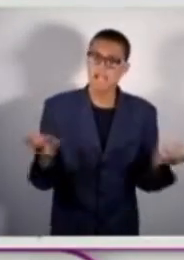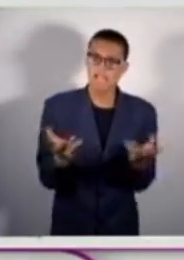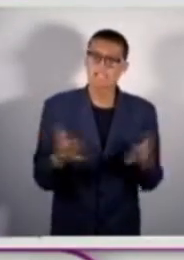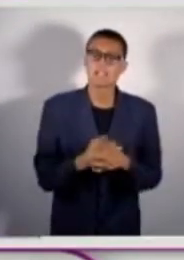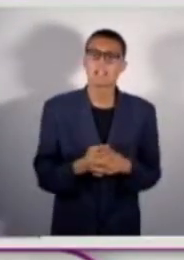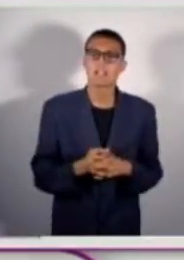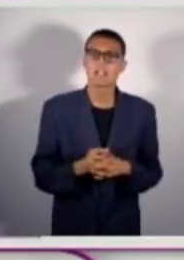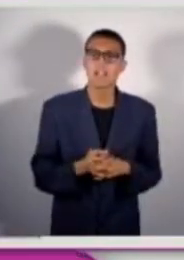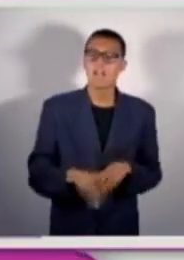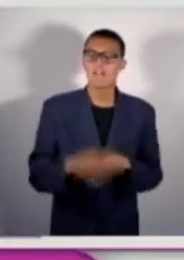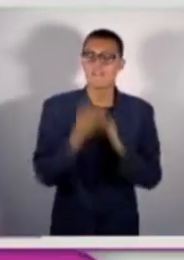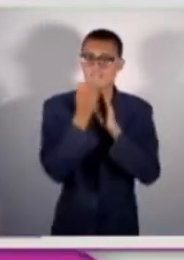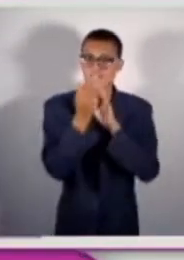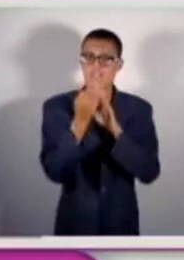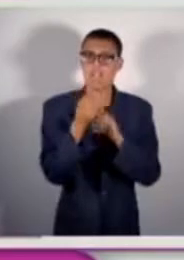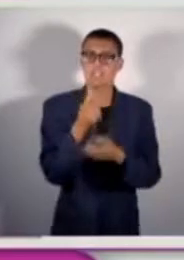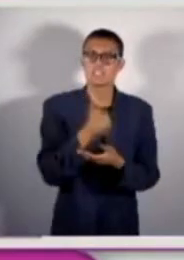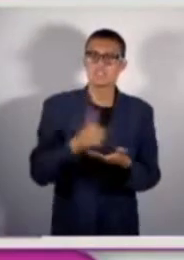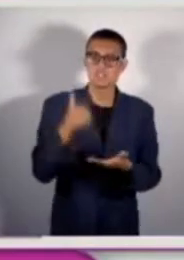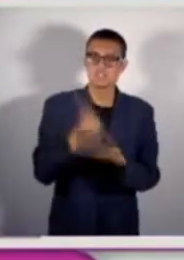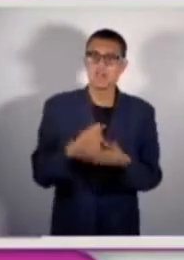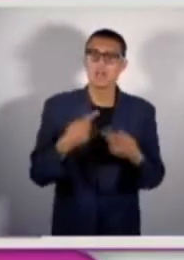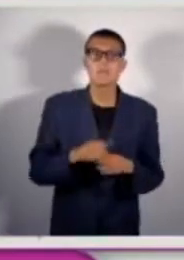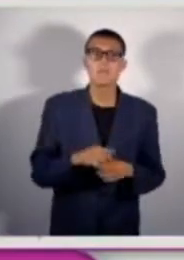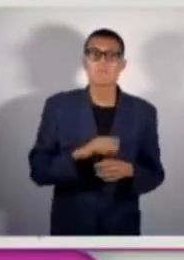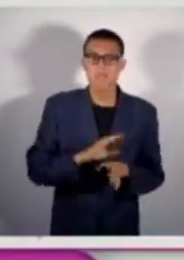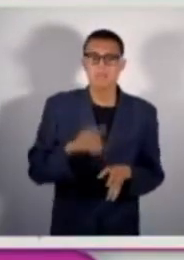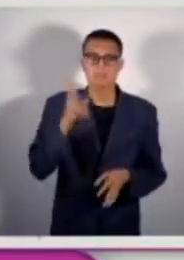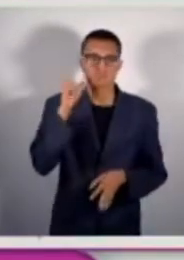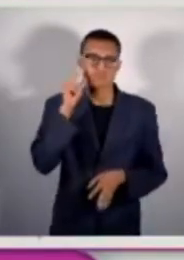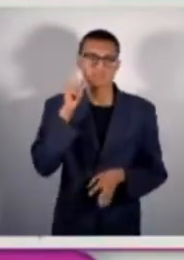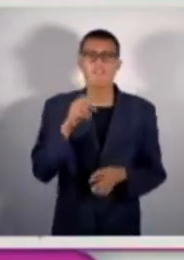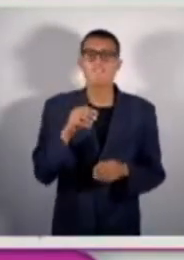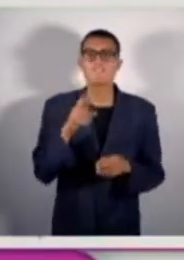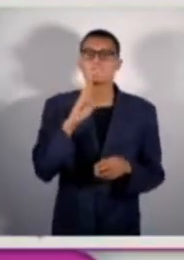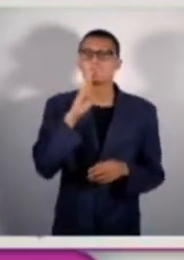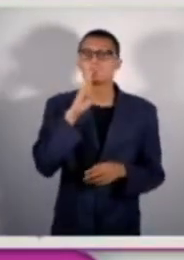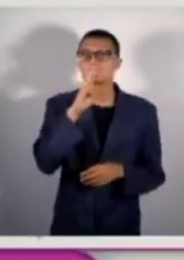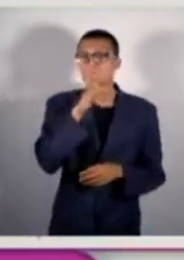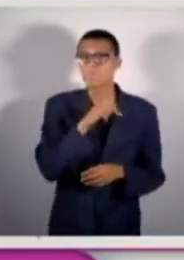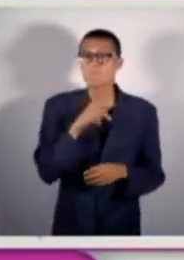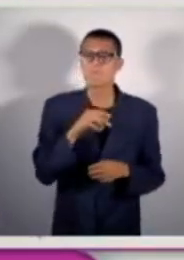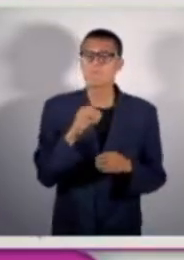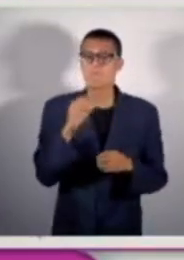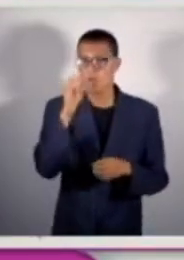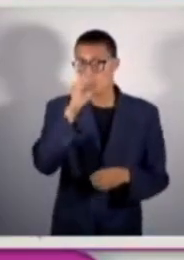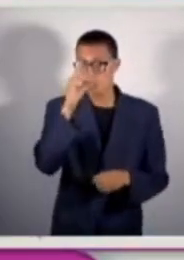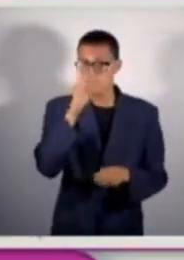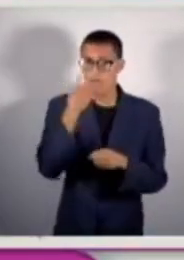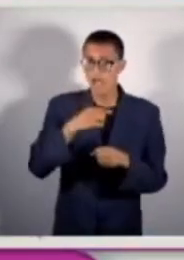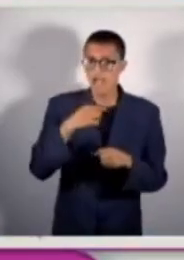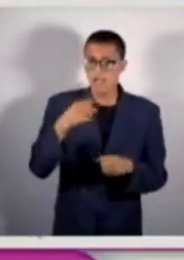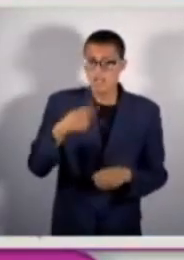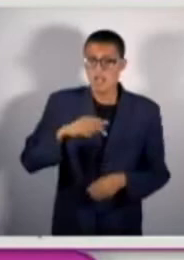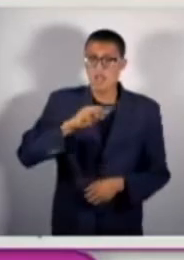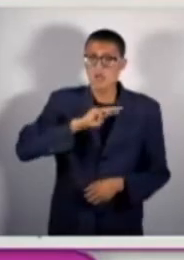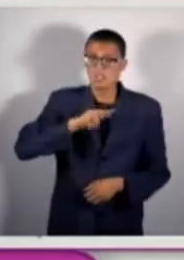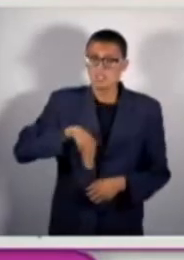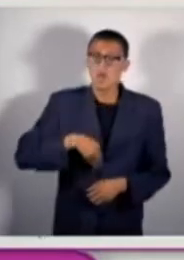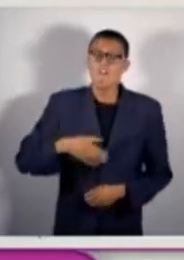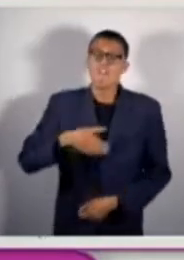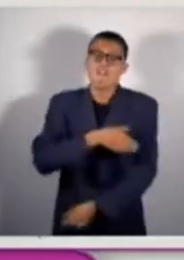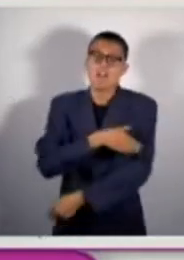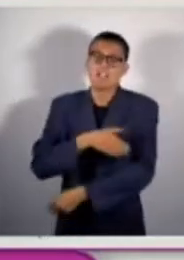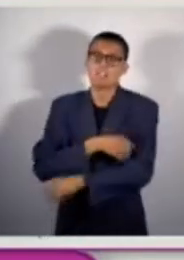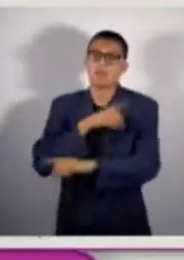cara a la ciudadanía lo que queremos para nuestro León. La mejor propuesta para gobernar nuestro municipio está en Fuerza por